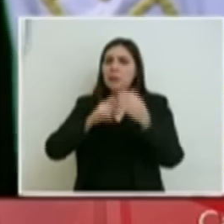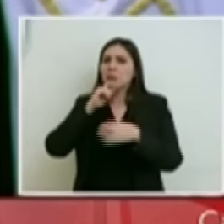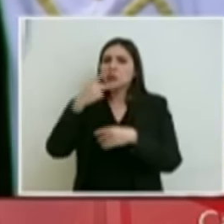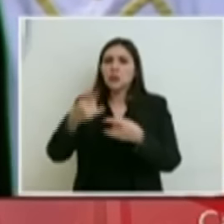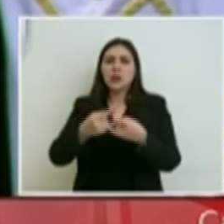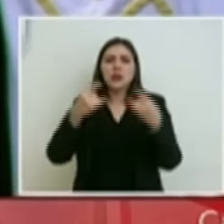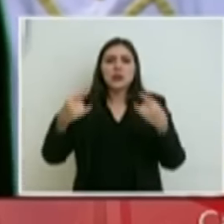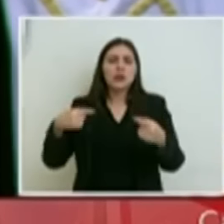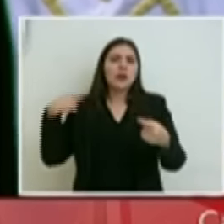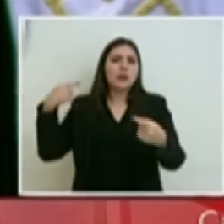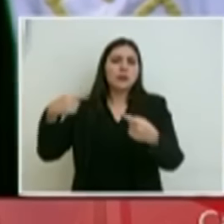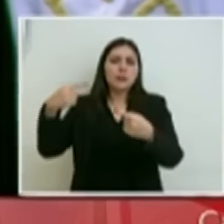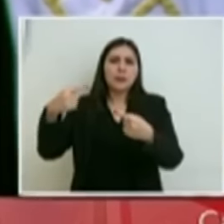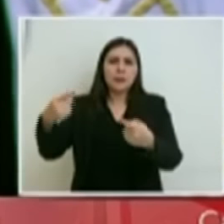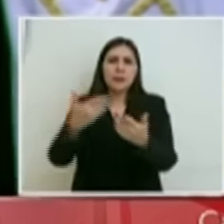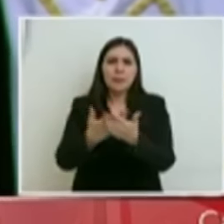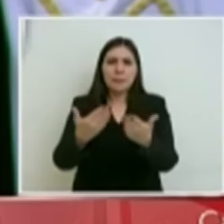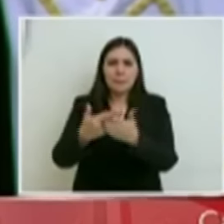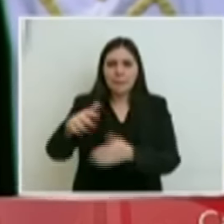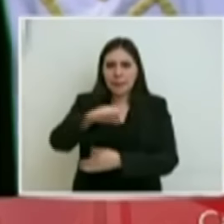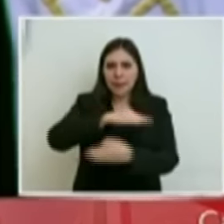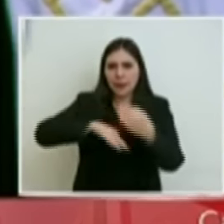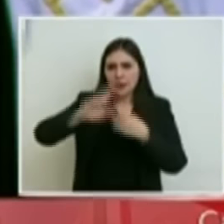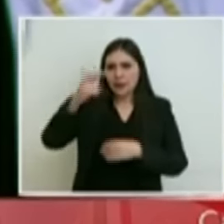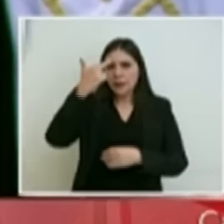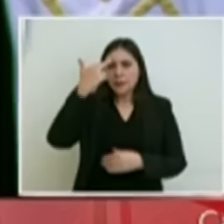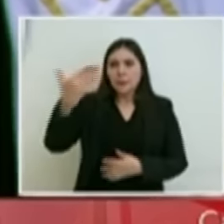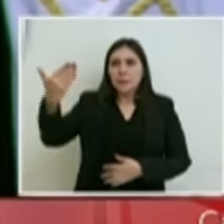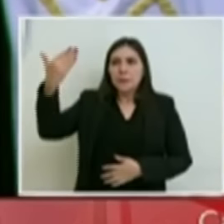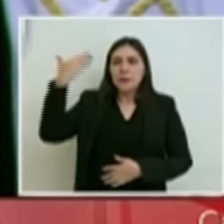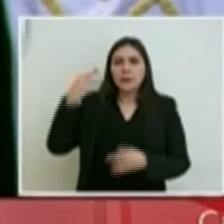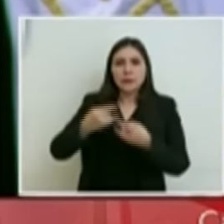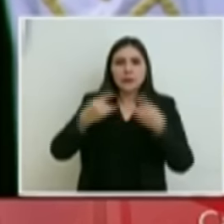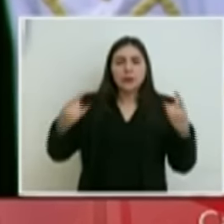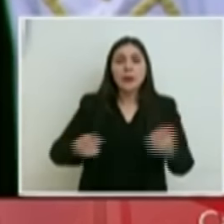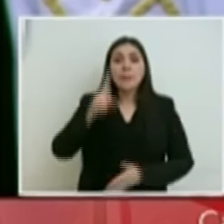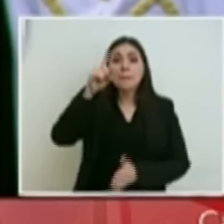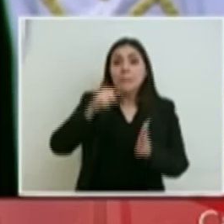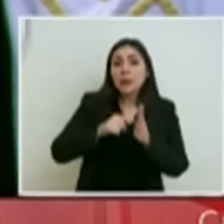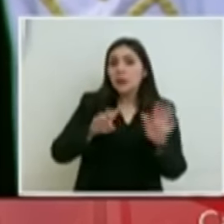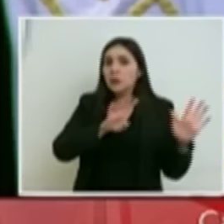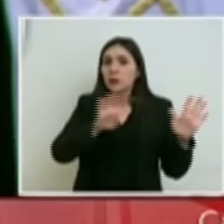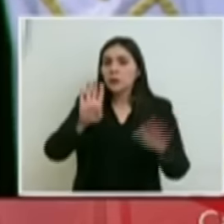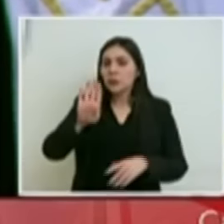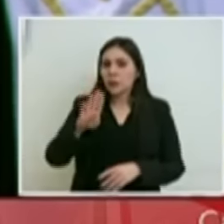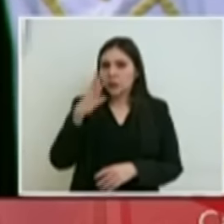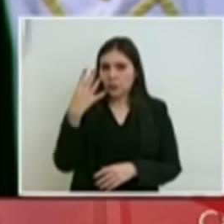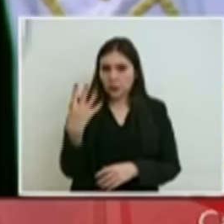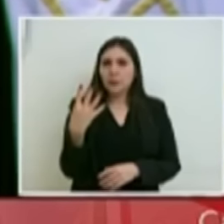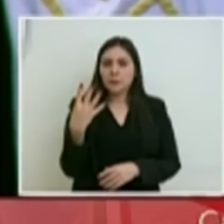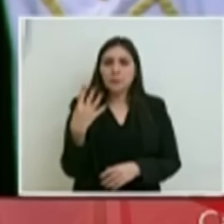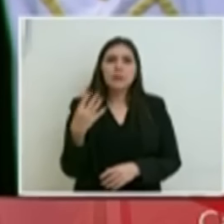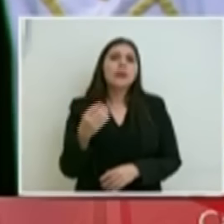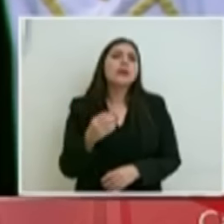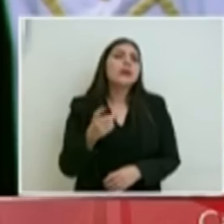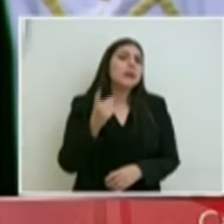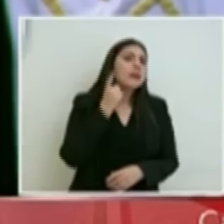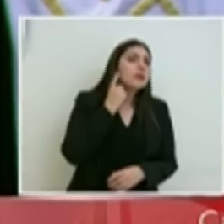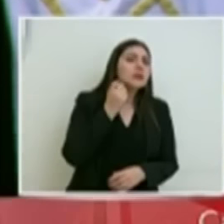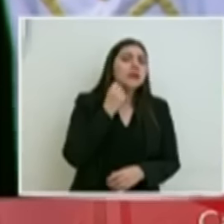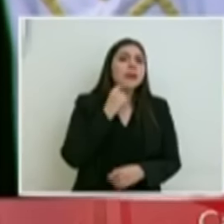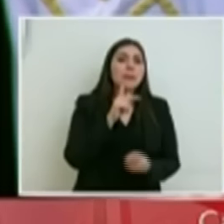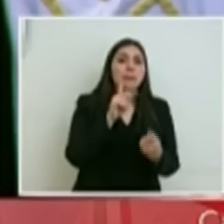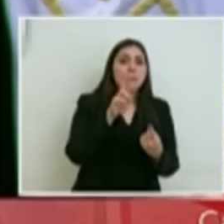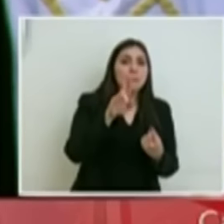historia. Recordemos un caso. En 1994, legisladores del PRI y PAN,